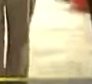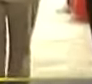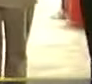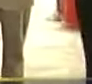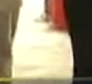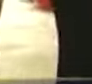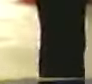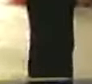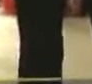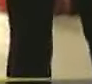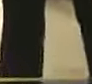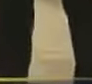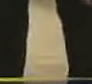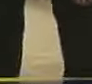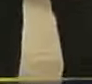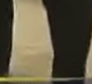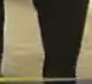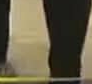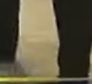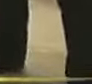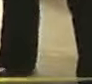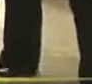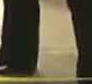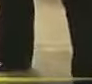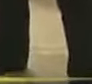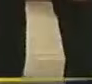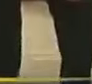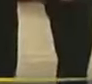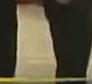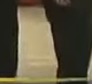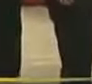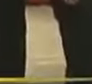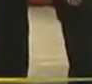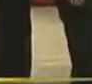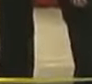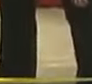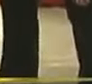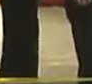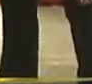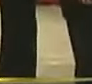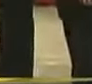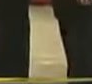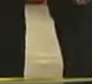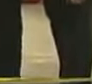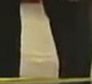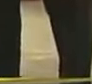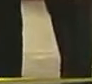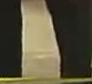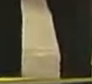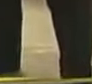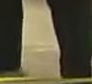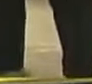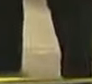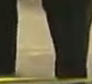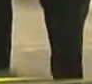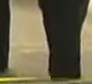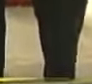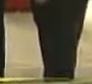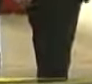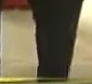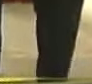al referéndum consultivo, el jefe de Estado publicó más temprano a través de su cuenta en la red social X, @NicolásMaduro, lo